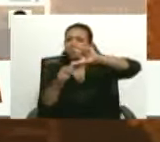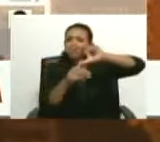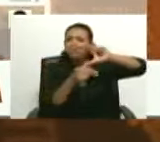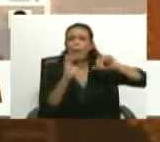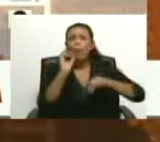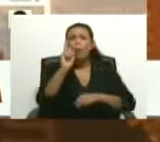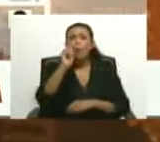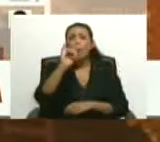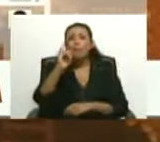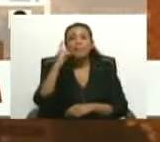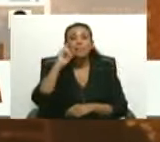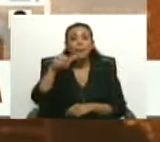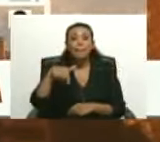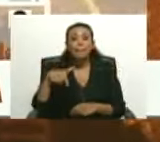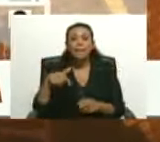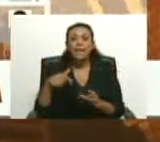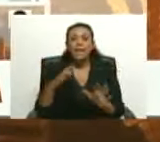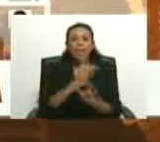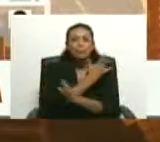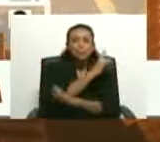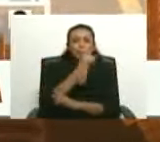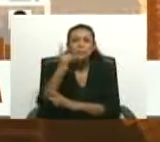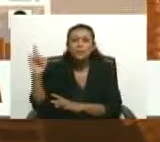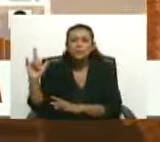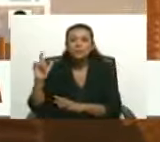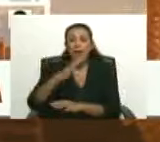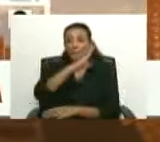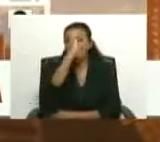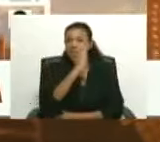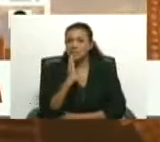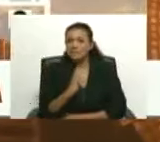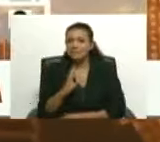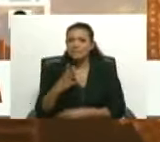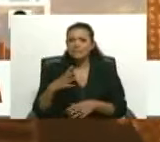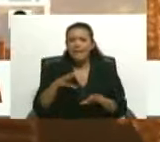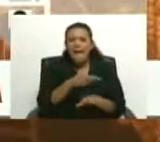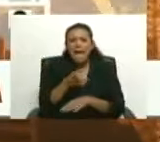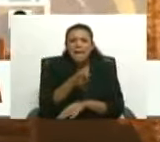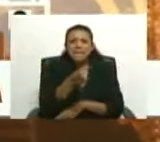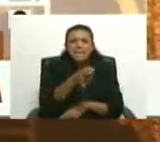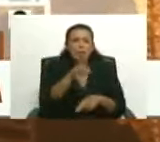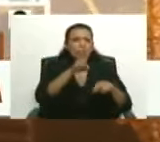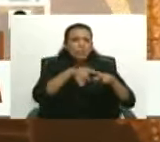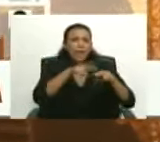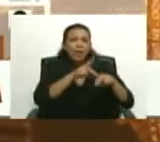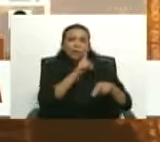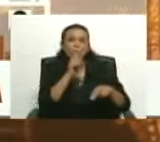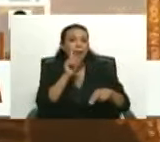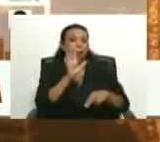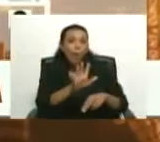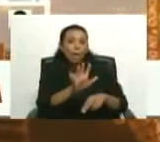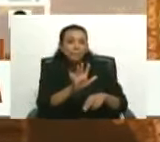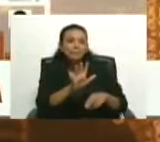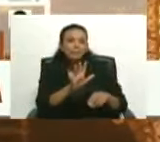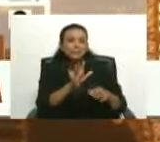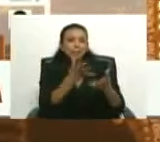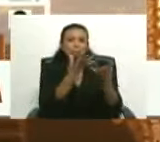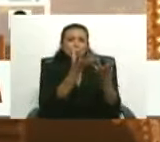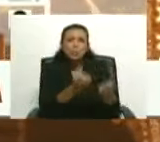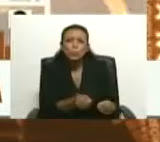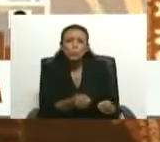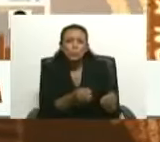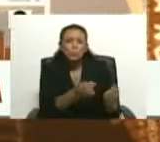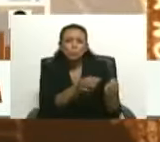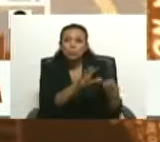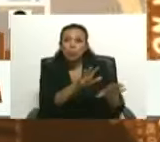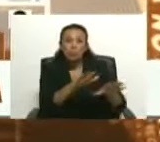Amazonía brasileña la sequía está afectando tanto, presidente. El Río Negro está alcanzando niveles históricos en